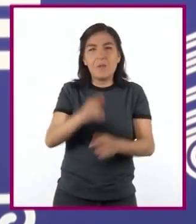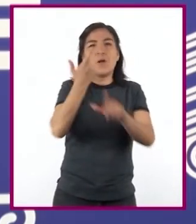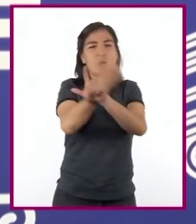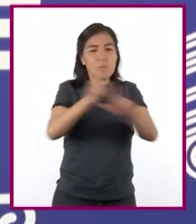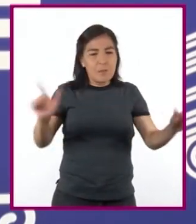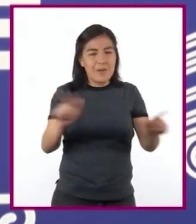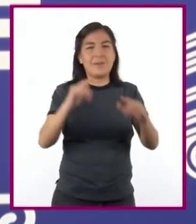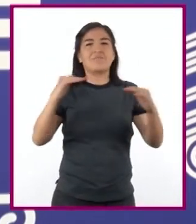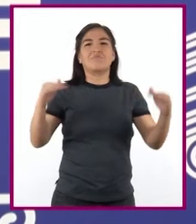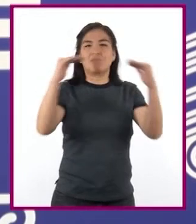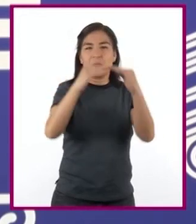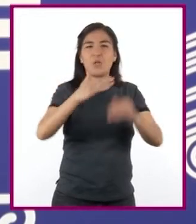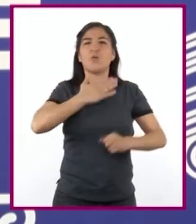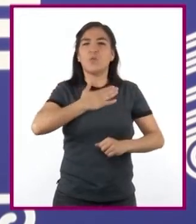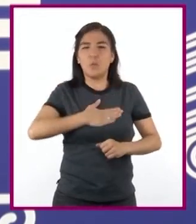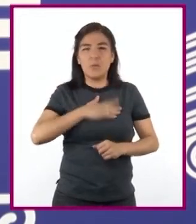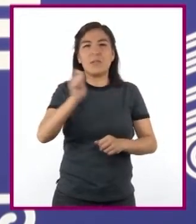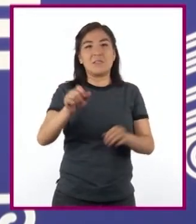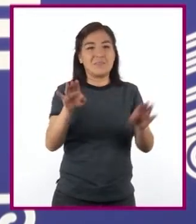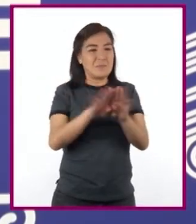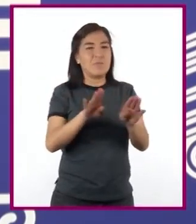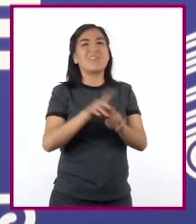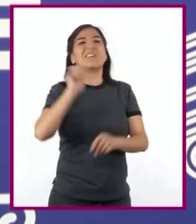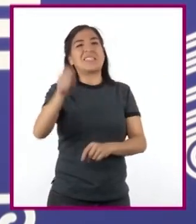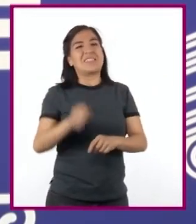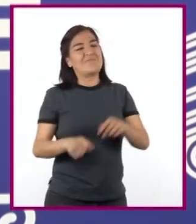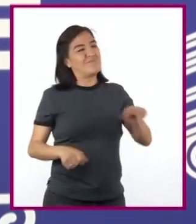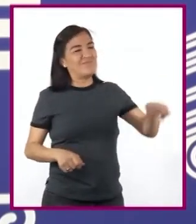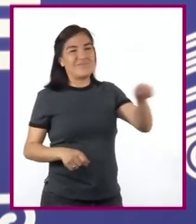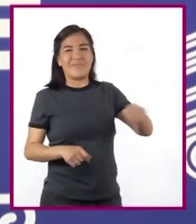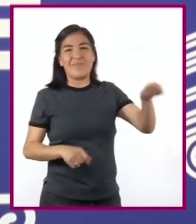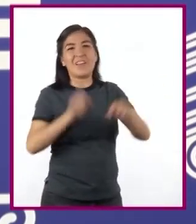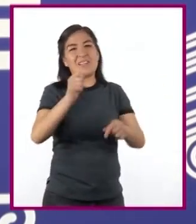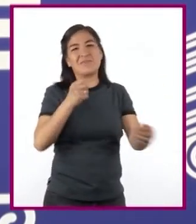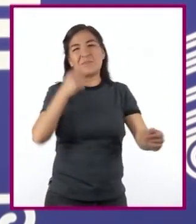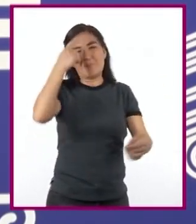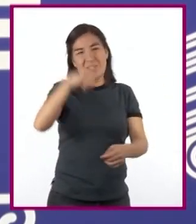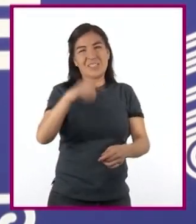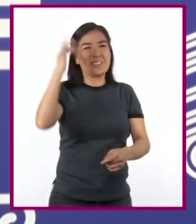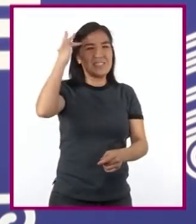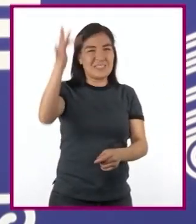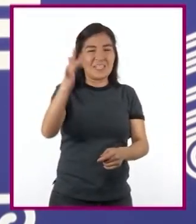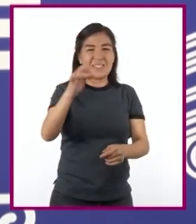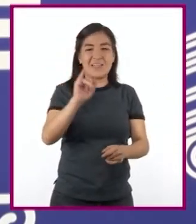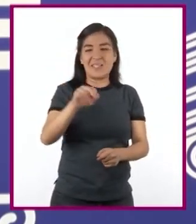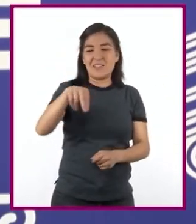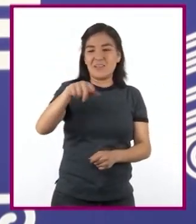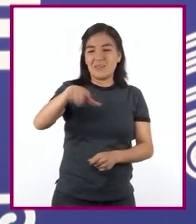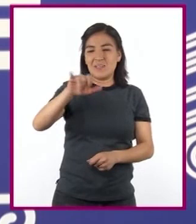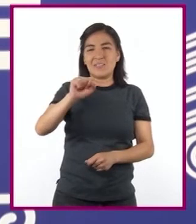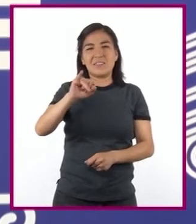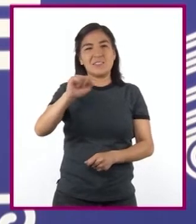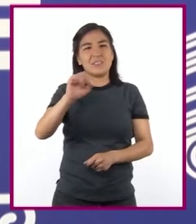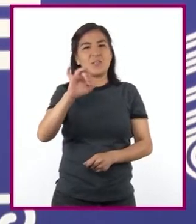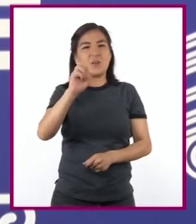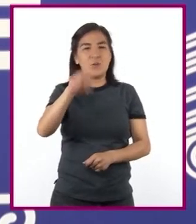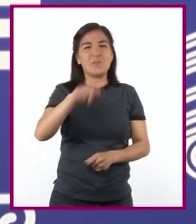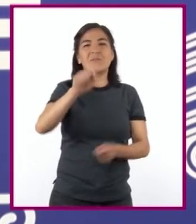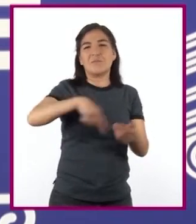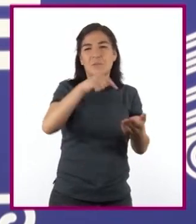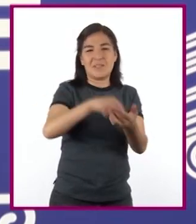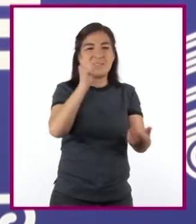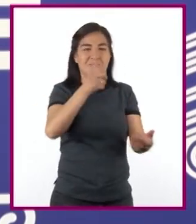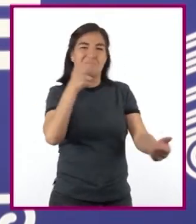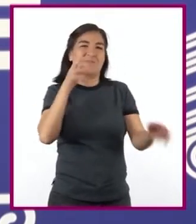ideas estuvieron limitadas por la Santa Inquisición. Para saber más sobre los mecanismos utilizados por